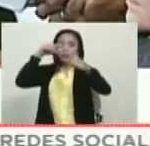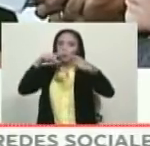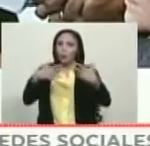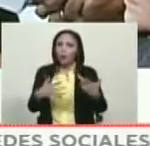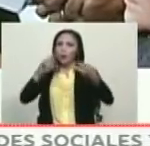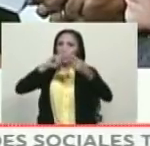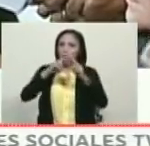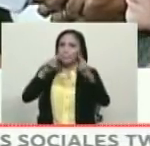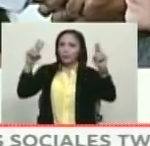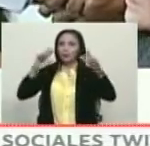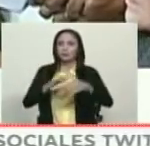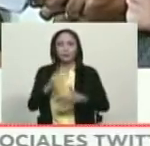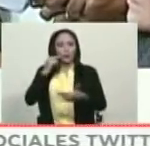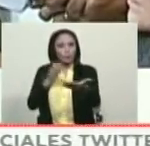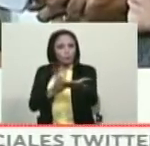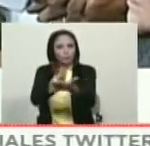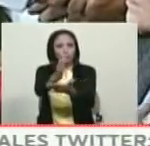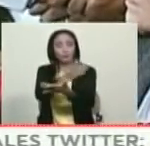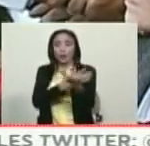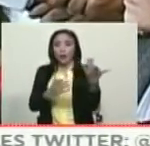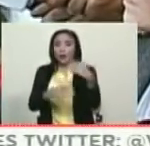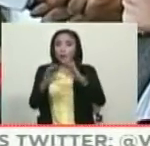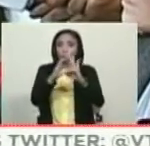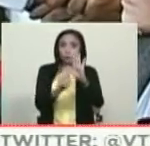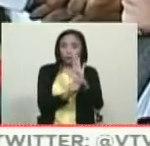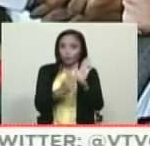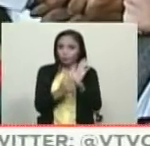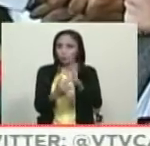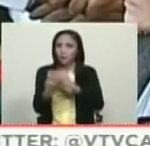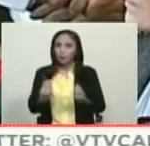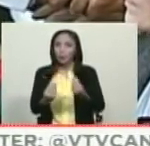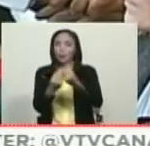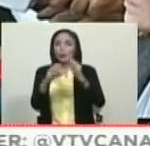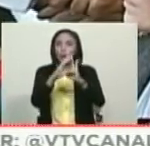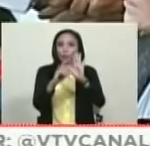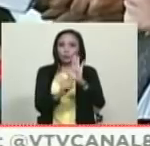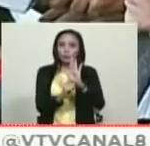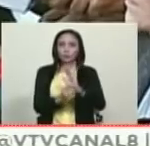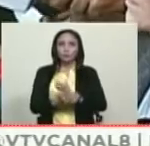es avanzar sobre la constitución con la constitución